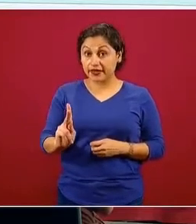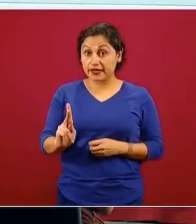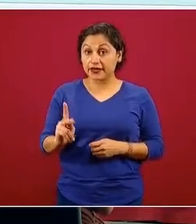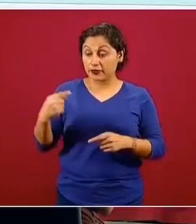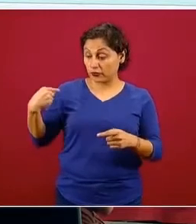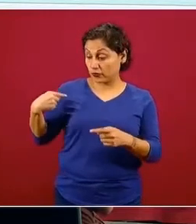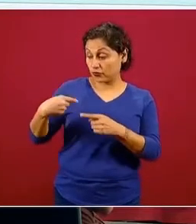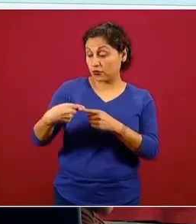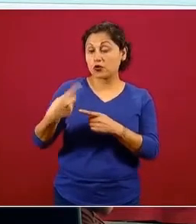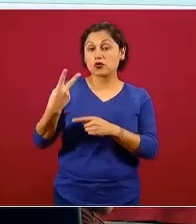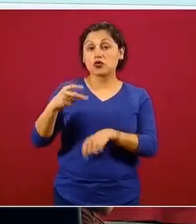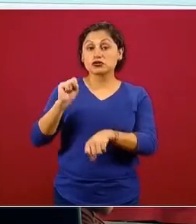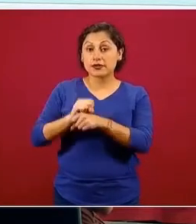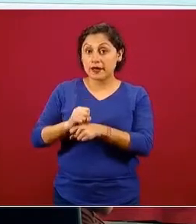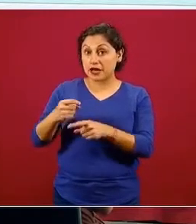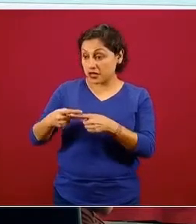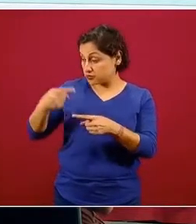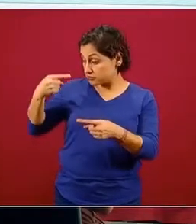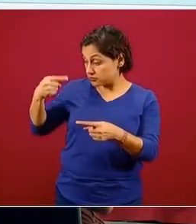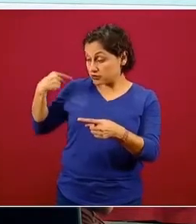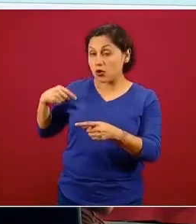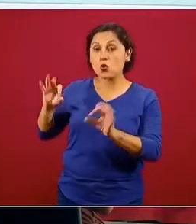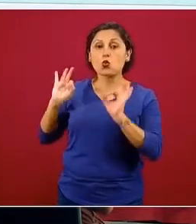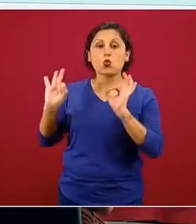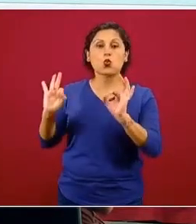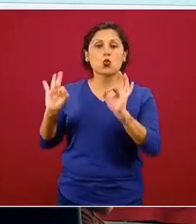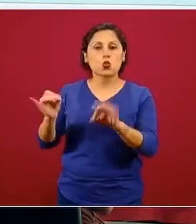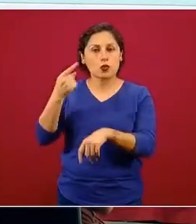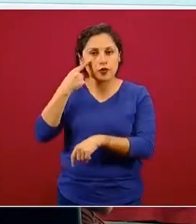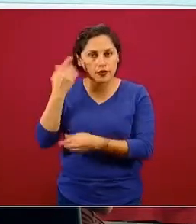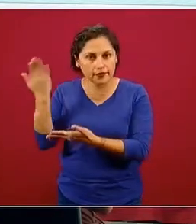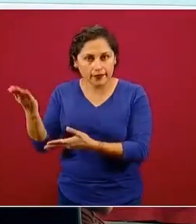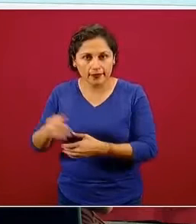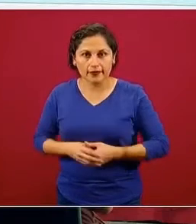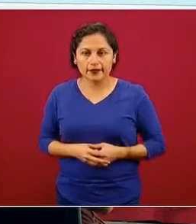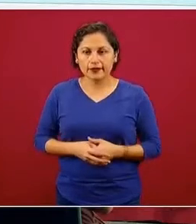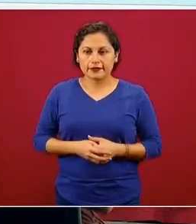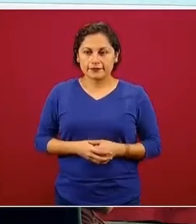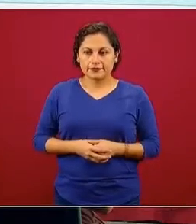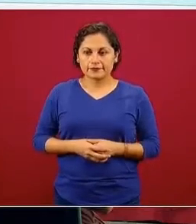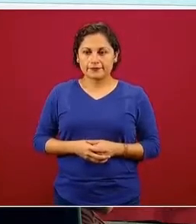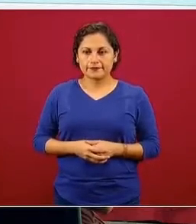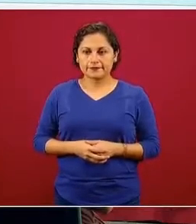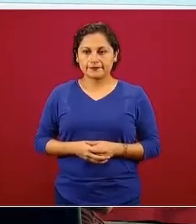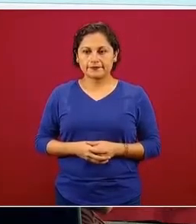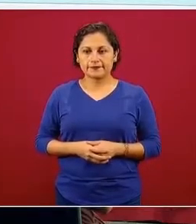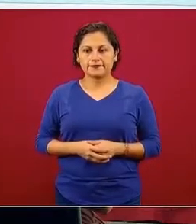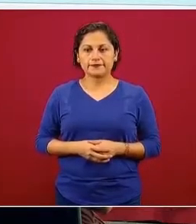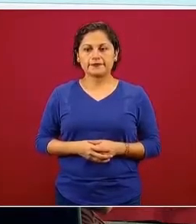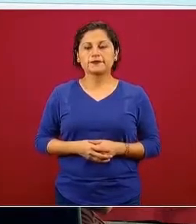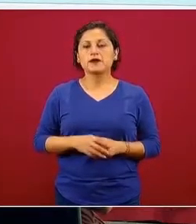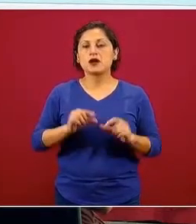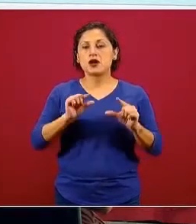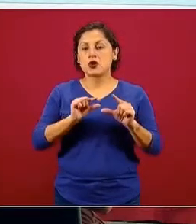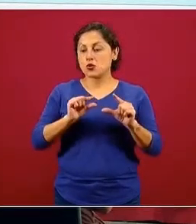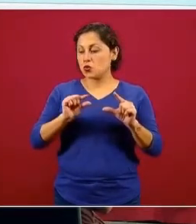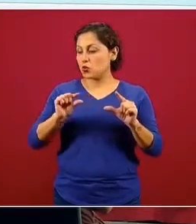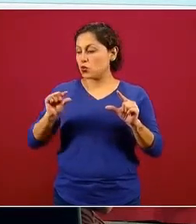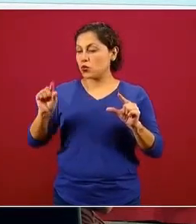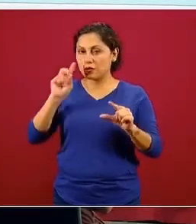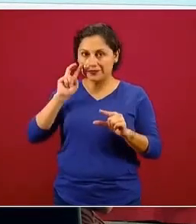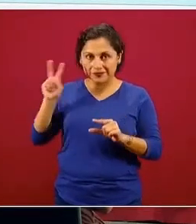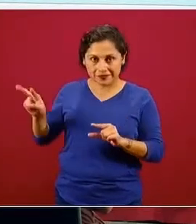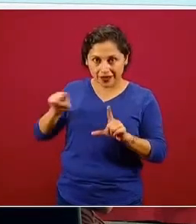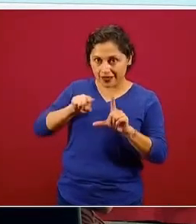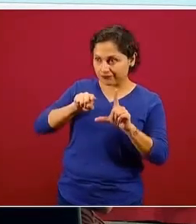una noticia positiva y está aquí, vean ustedes, es este crecimiento mucho más lento, creo que es notorio,